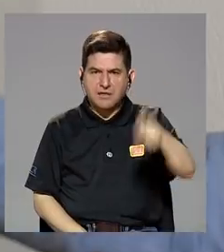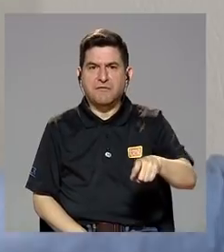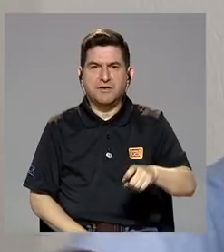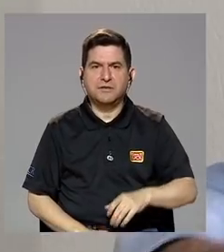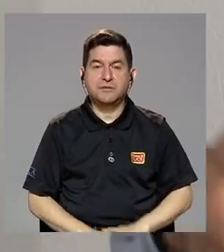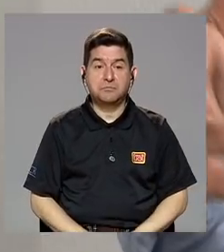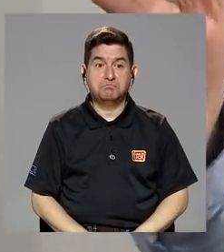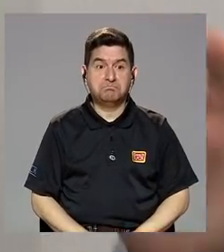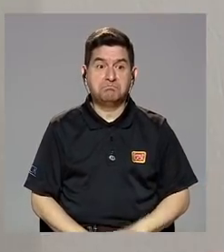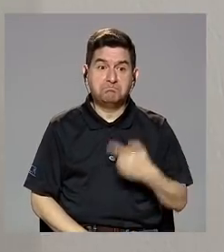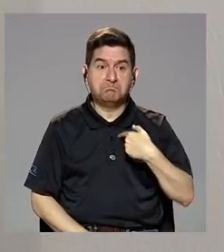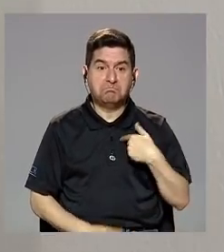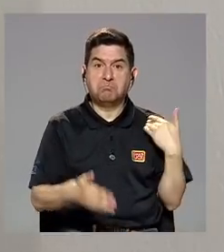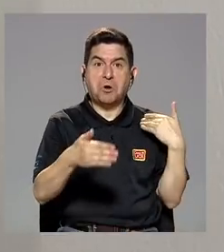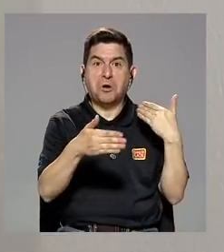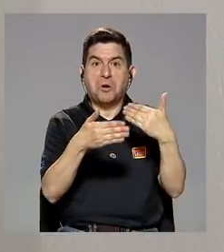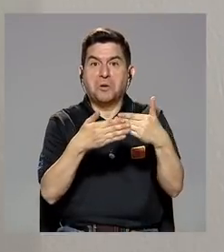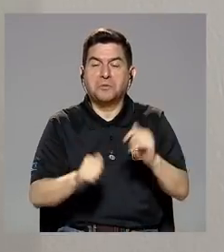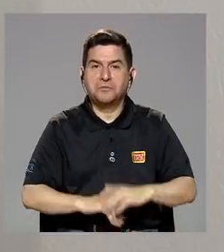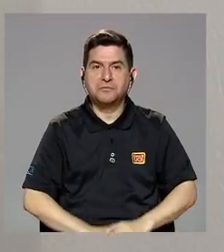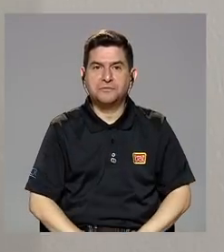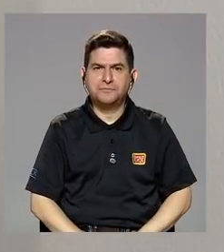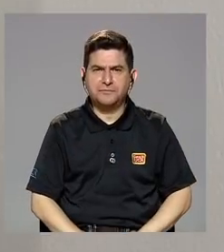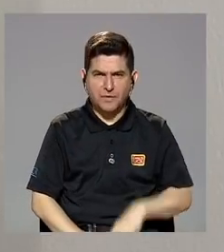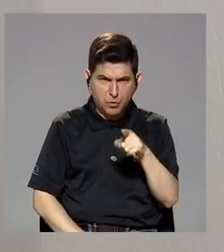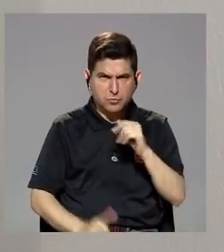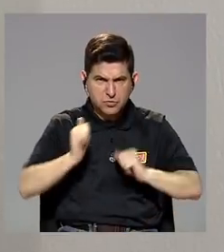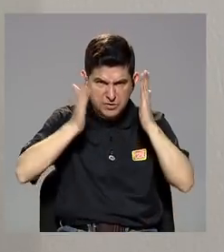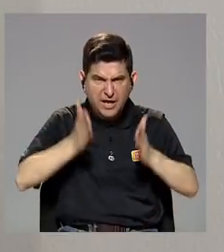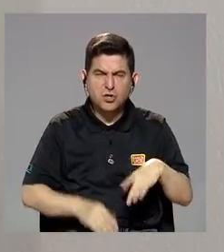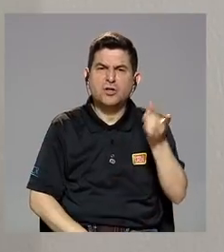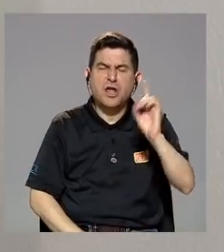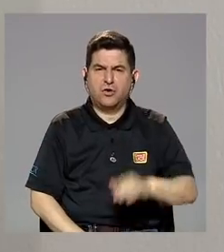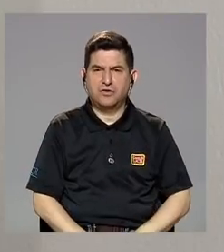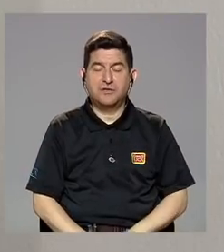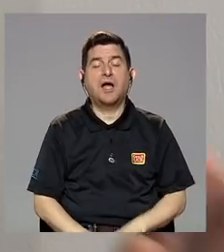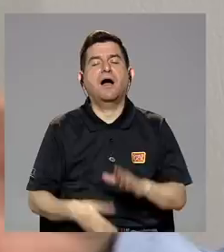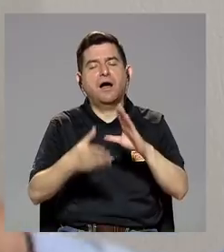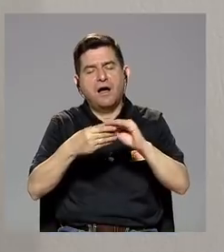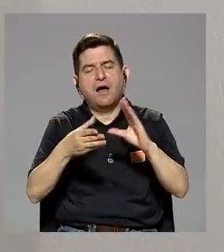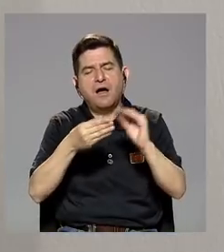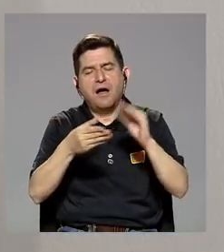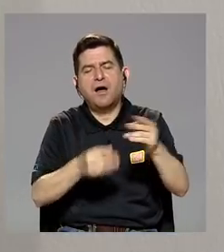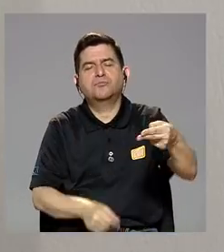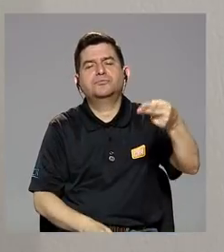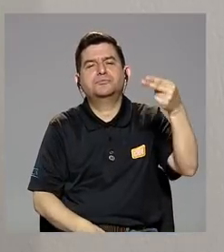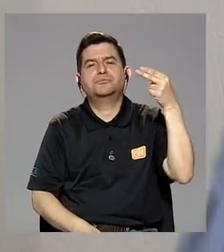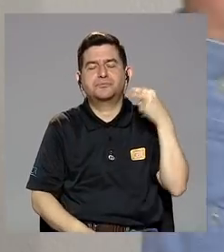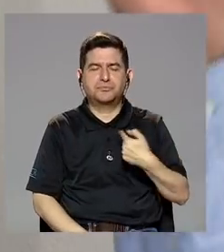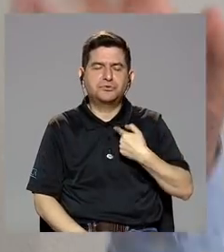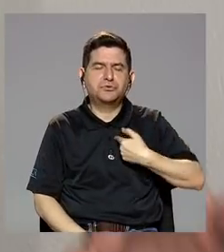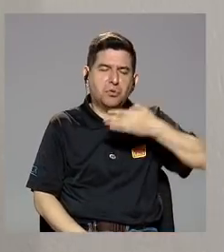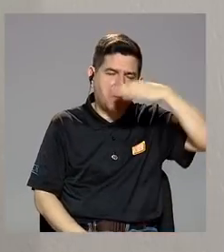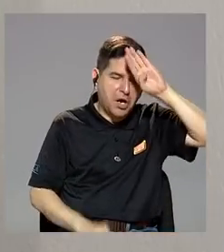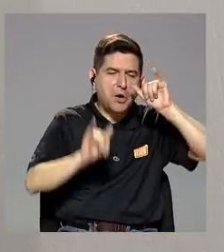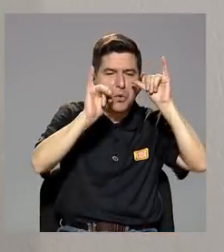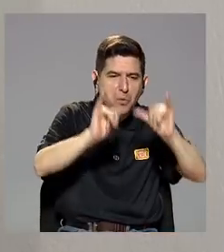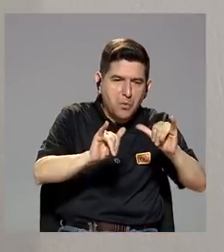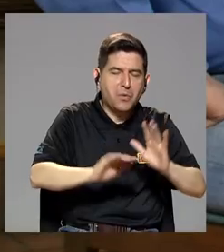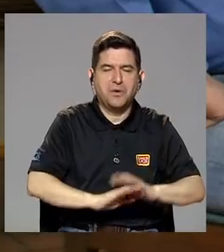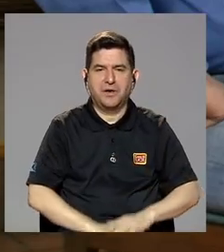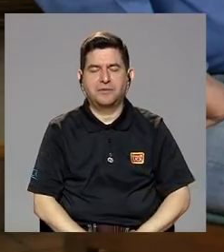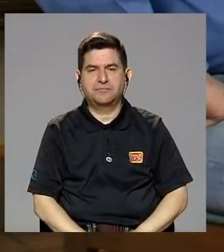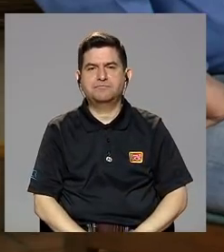bueno ya me acerqué y me dice este actor sí desde donde ya le conté toda la historia crédito el cubo y no sé qué no sé